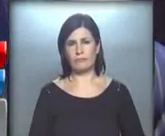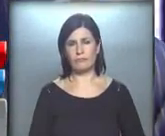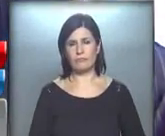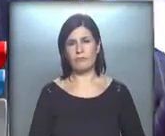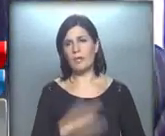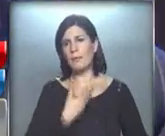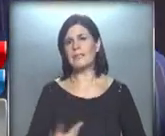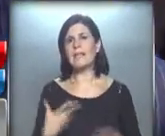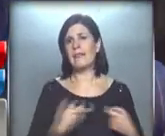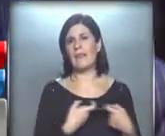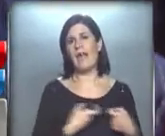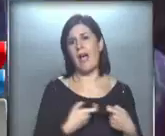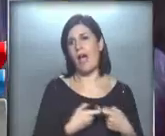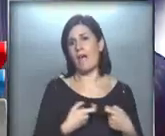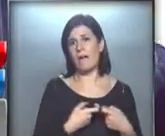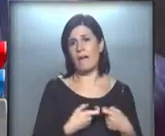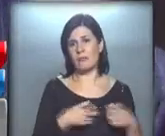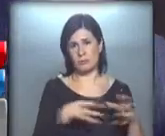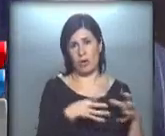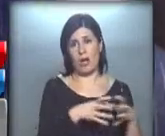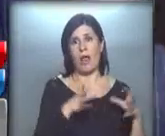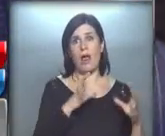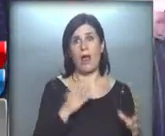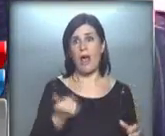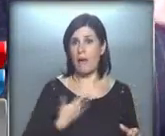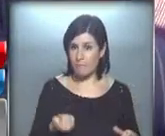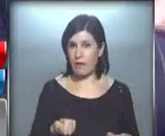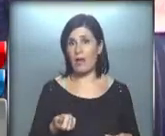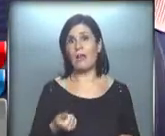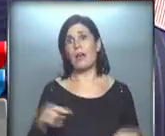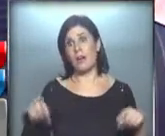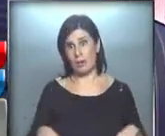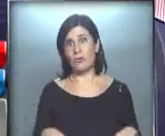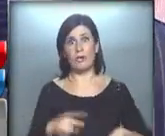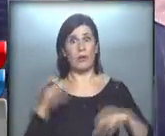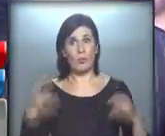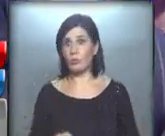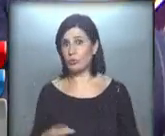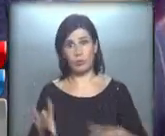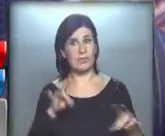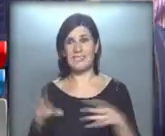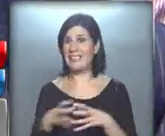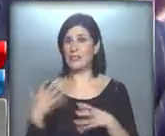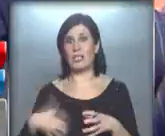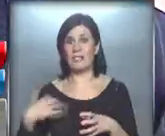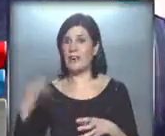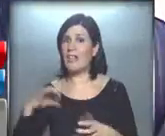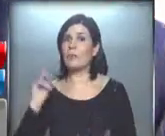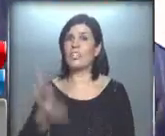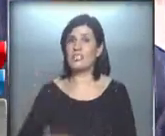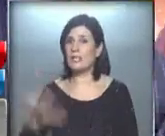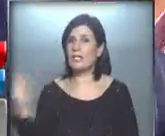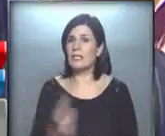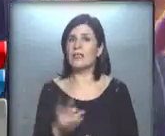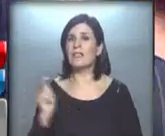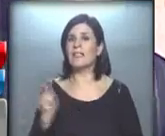Fútbol Argentino, una asociación que vive en este momento horas importantes porque hay que tomar una decisión